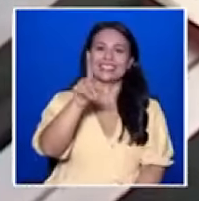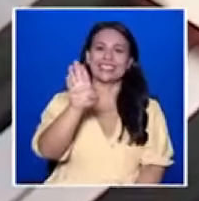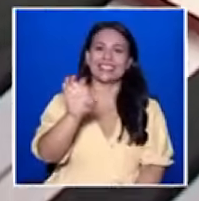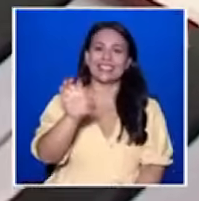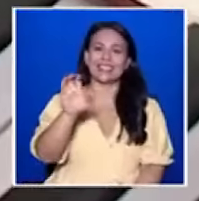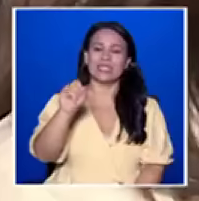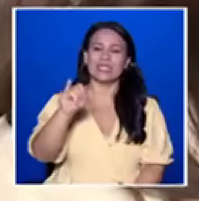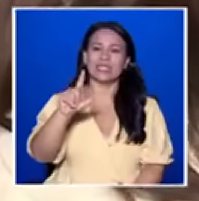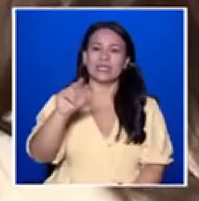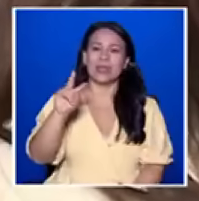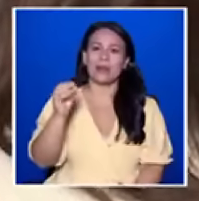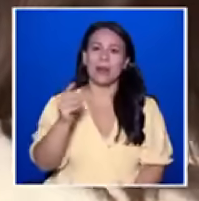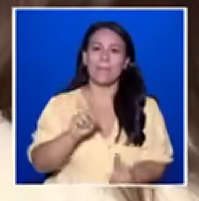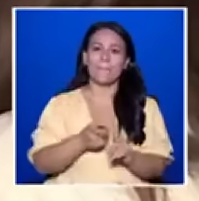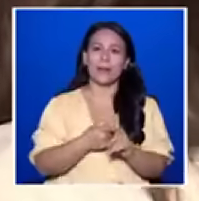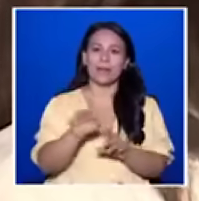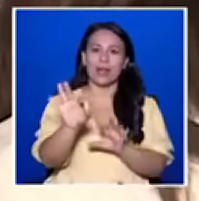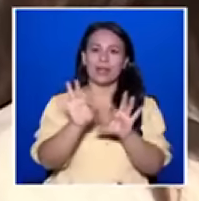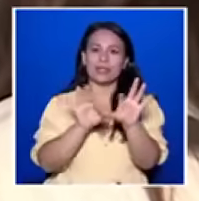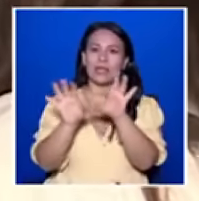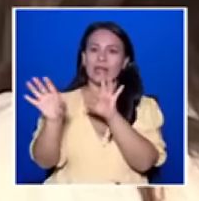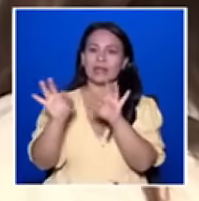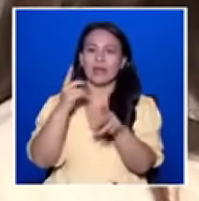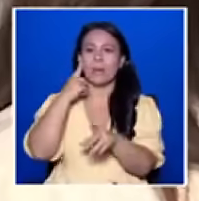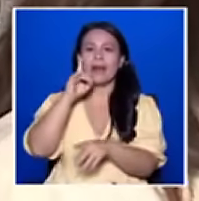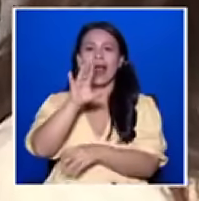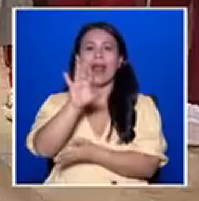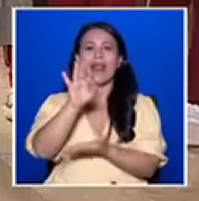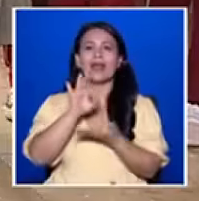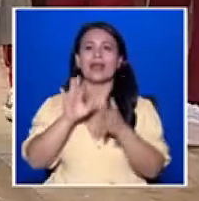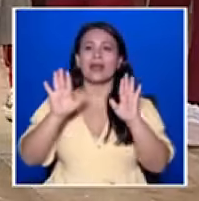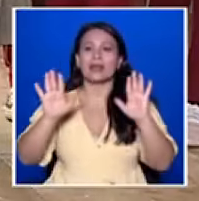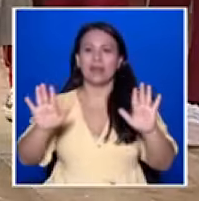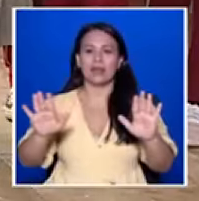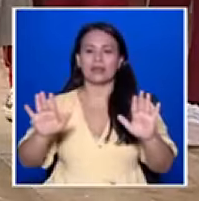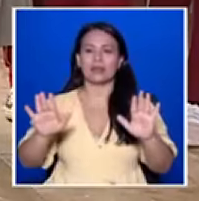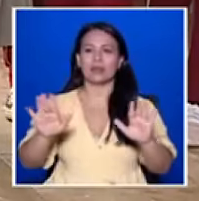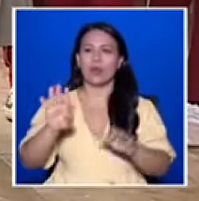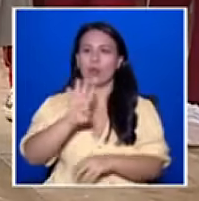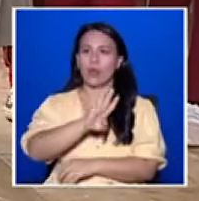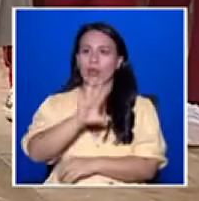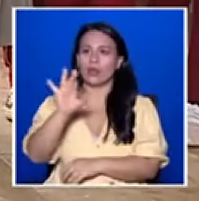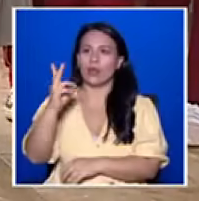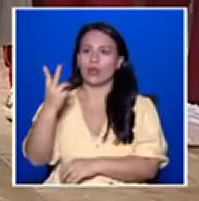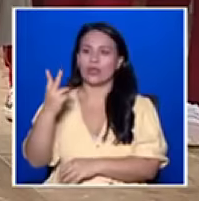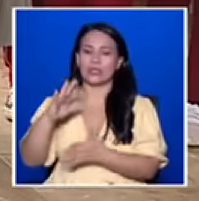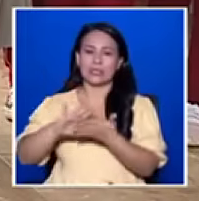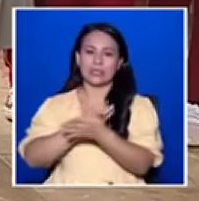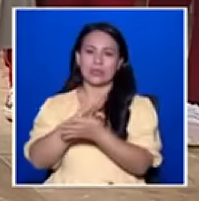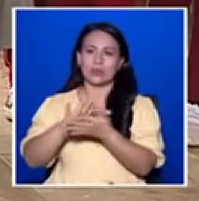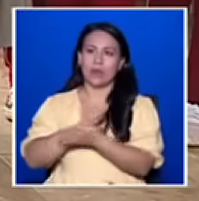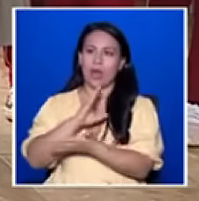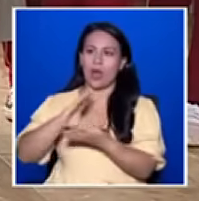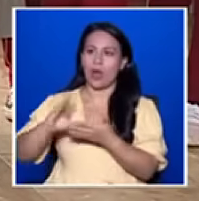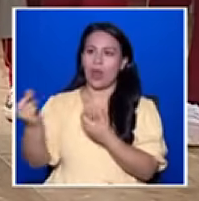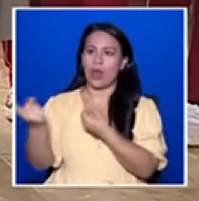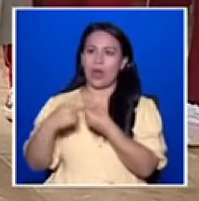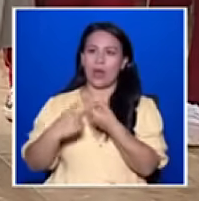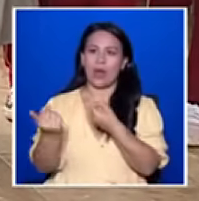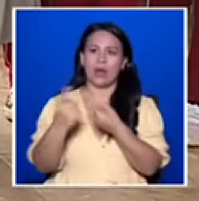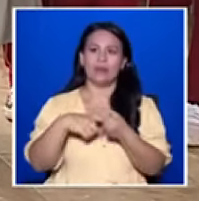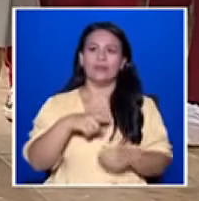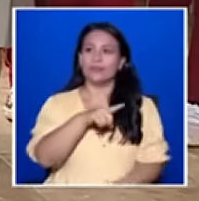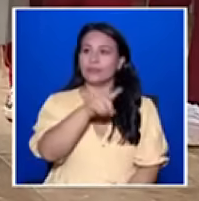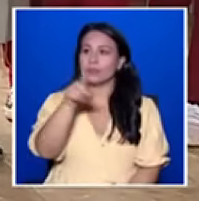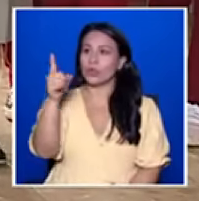que primero se realizó una preselección para escoger a 10 de las 42 escuelas y colegios que postularon. Ellos